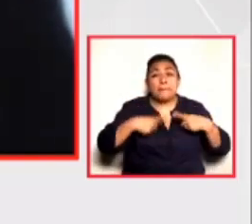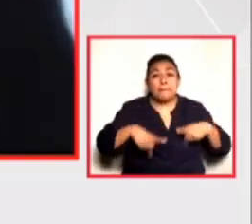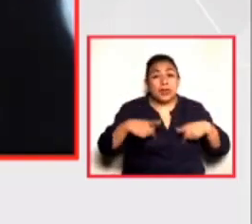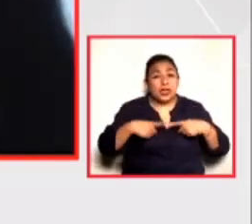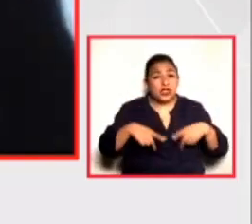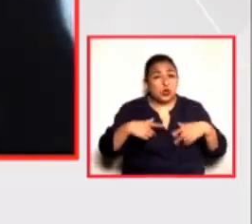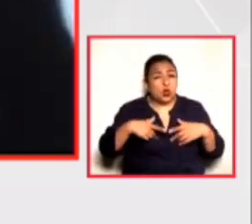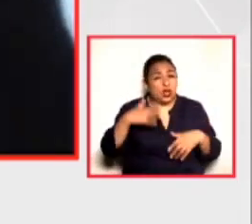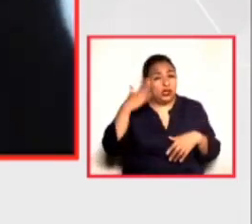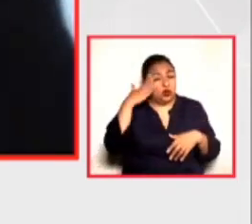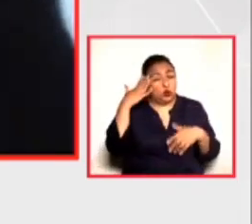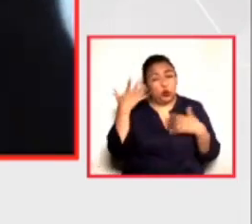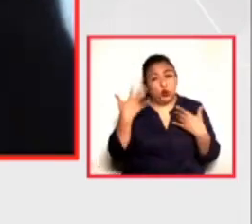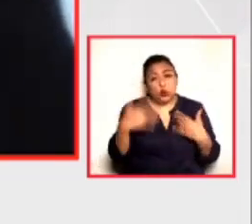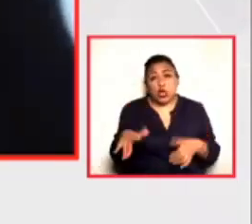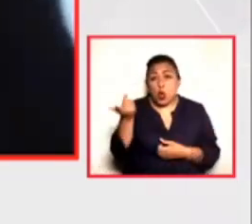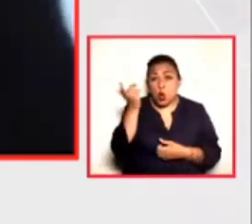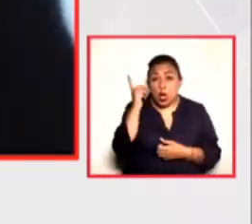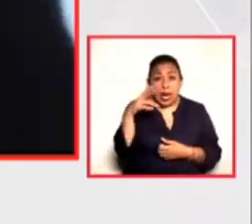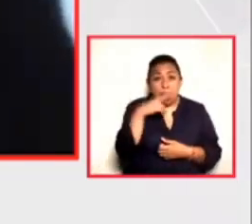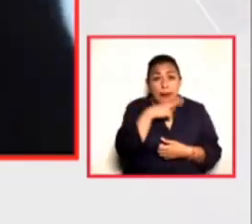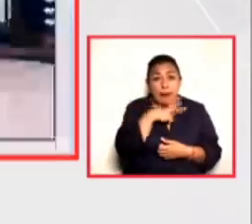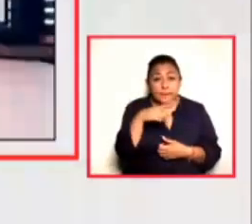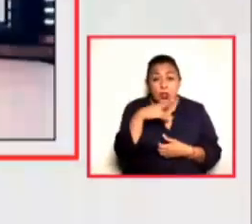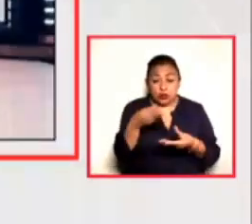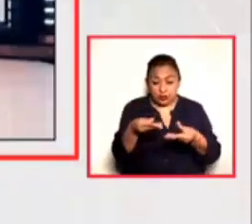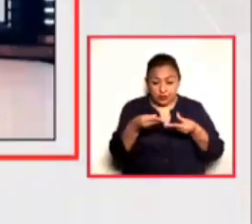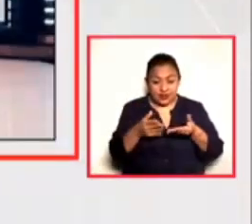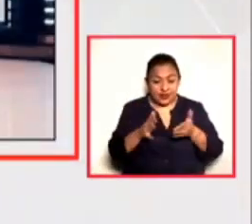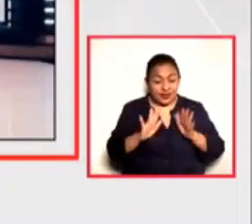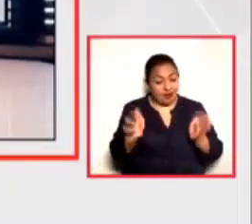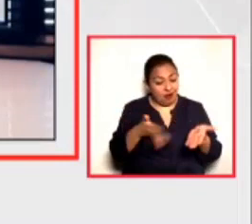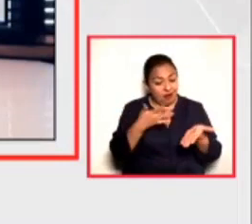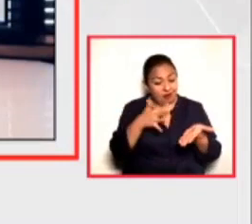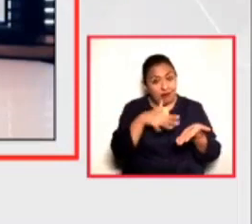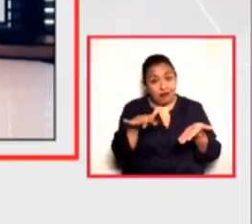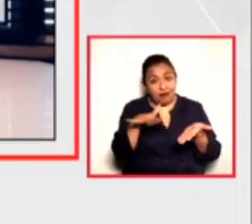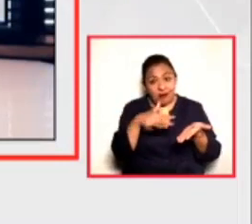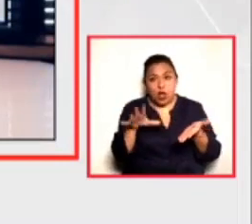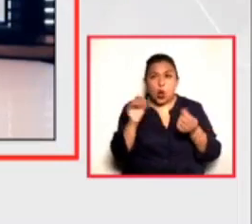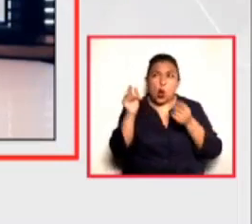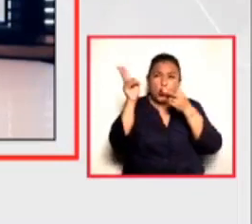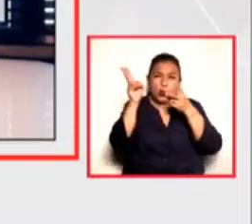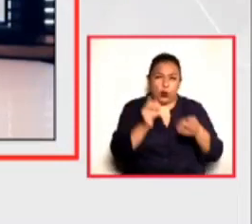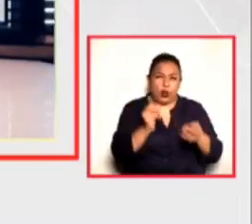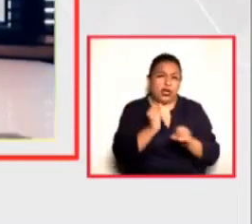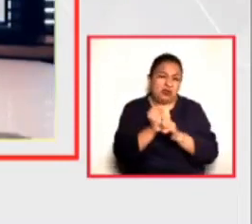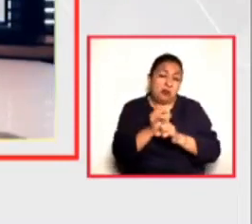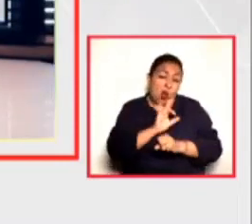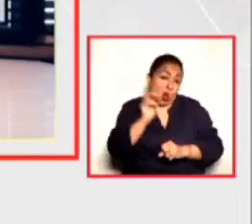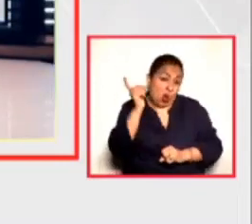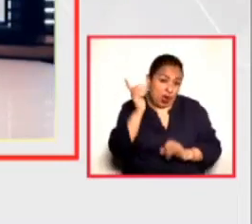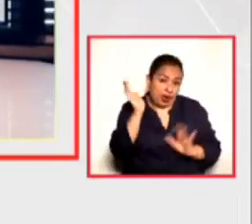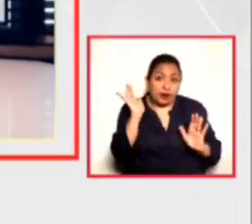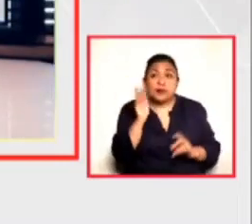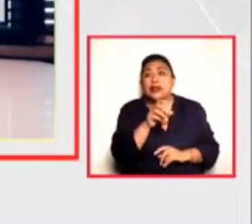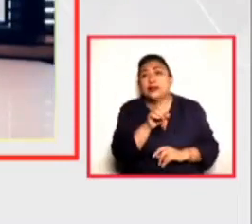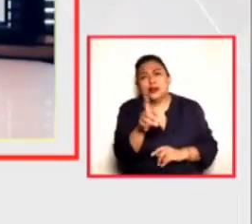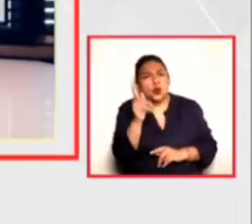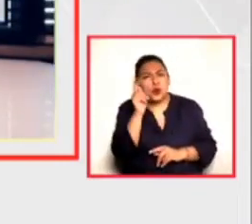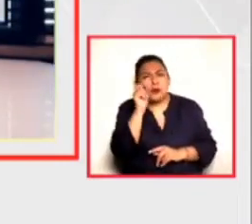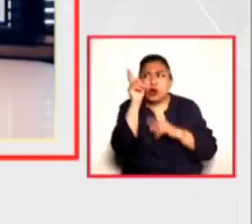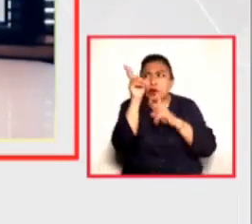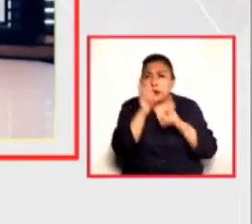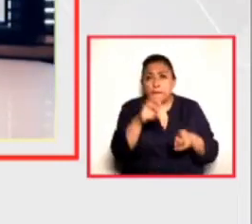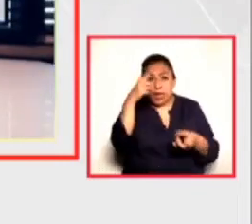Rafa. Ojalá pronto podamos tenerlo ya en las manos o en un formato digital en la computadora. Aunque sea de manera digital para leerlo,